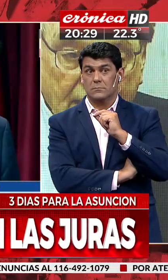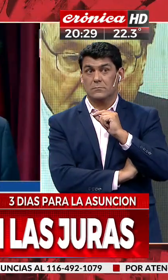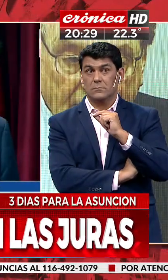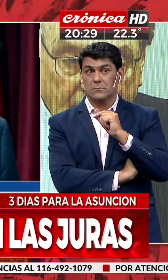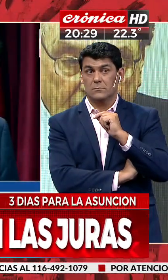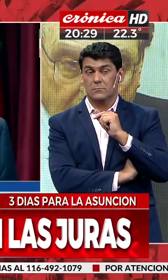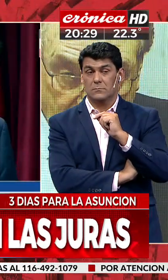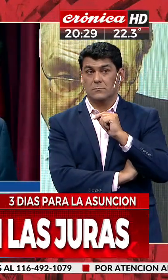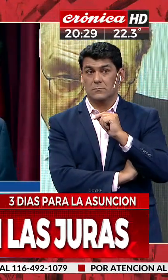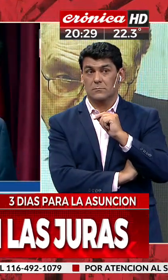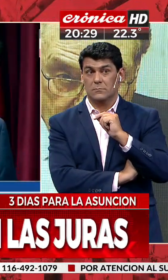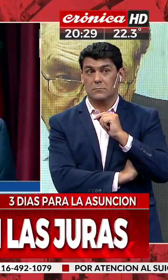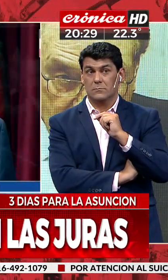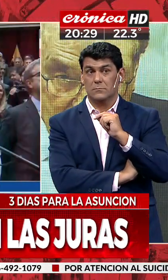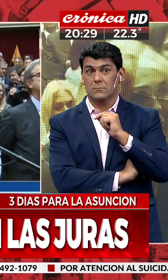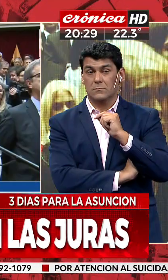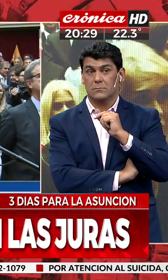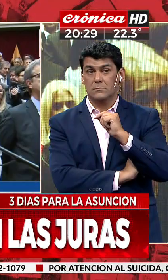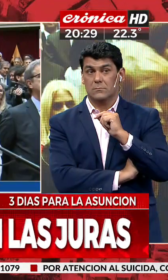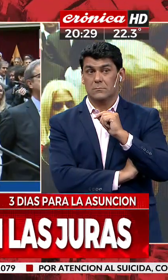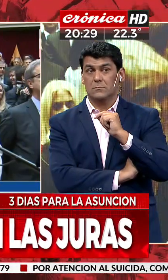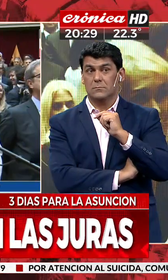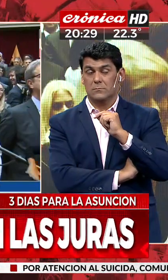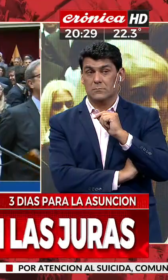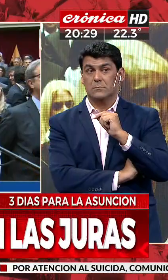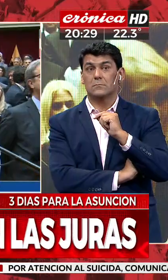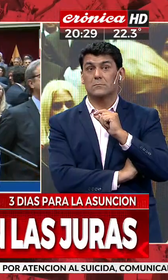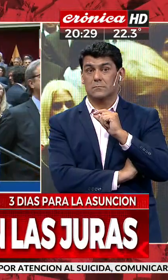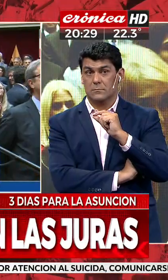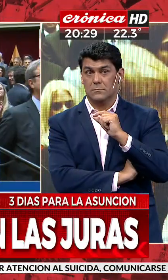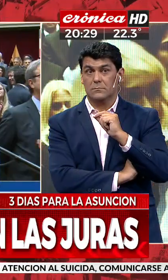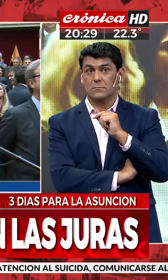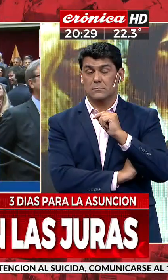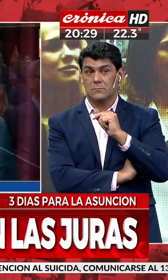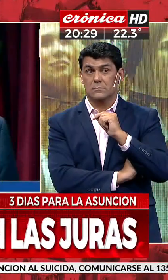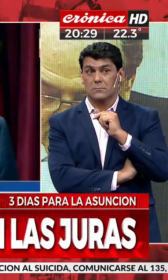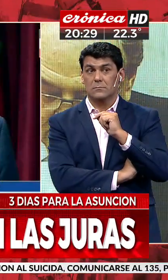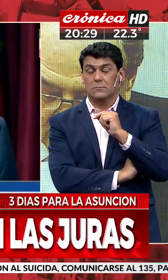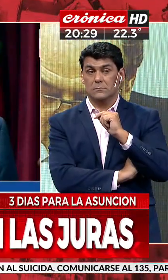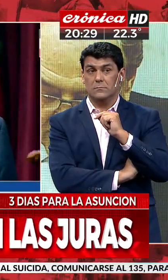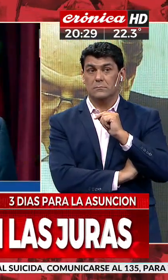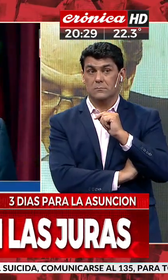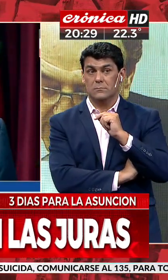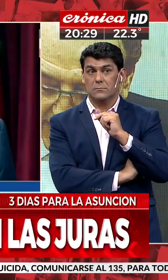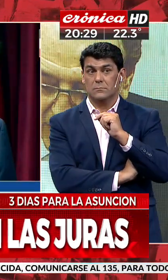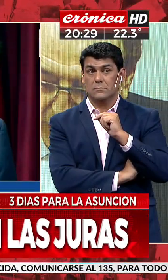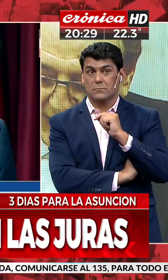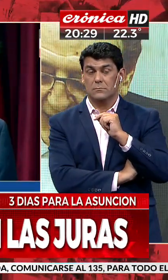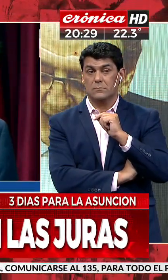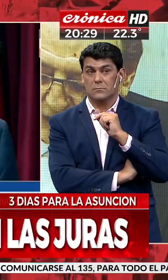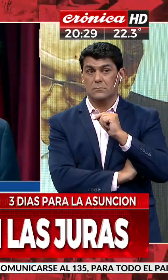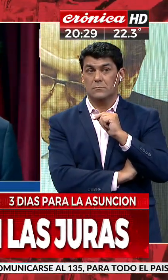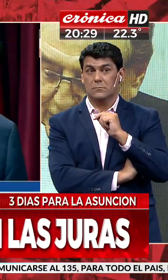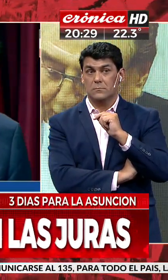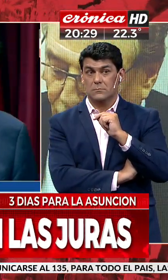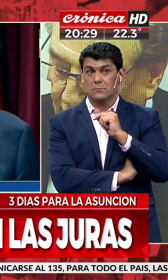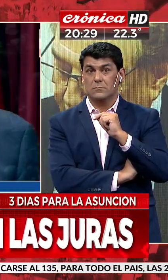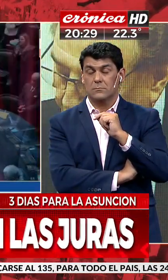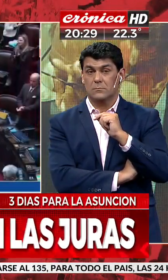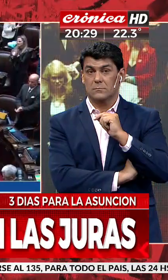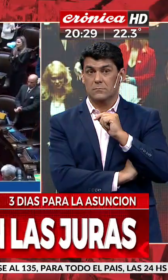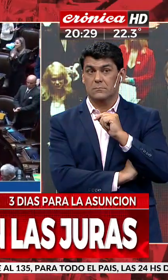con mucha tradición en la Cámara, porque proyectos de ley vinculados al ajuste y recorte del Estado y una minoría muy evidente,